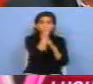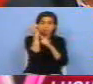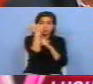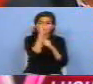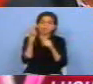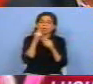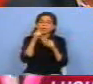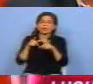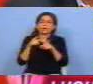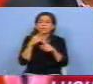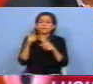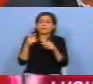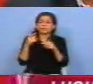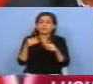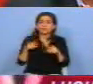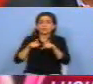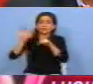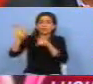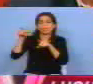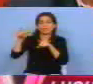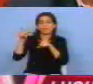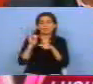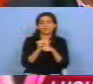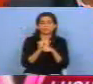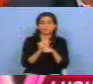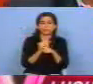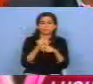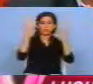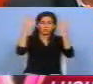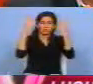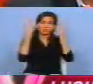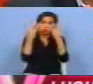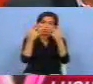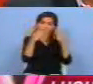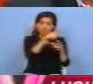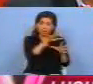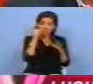entrevistar al hermano de una diva Argentina pongo las manos en el fuego muy bien